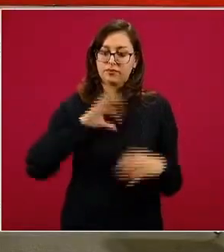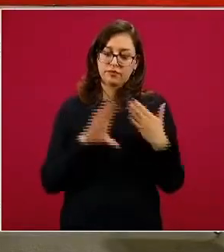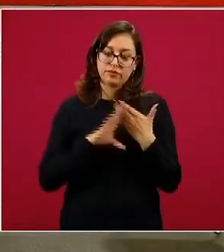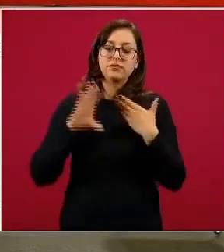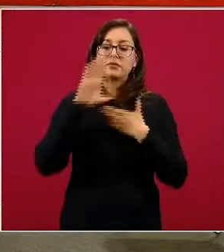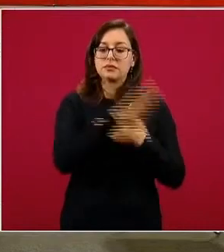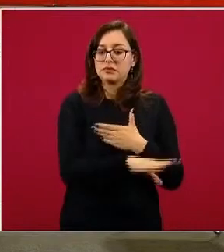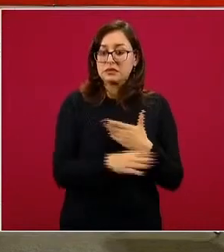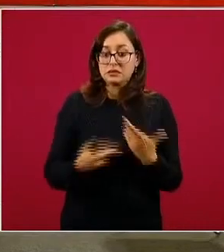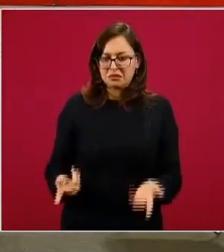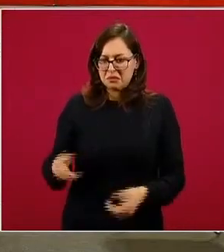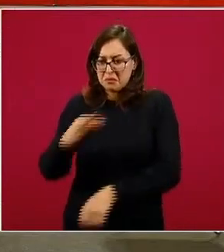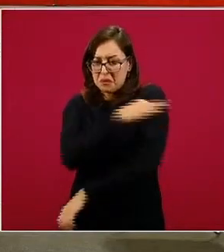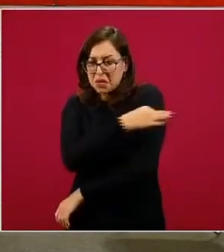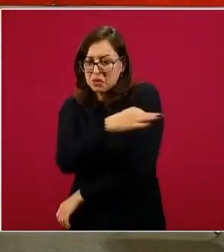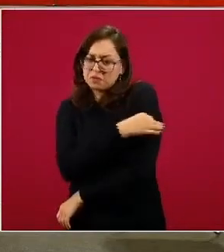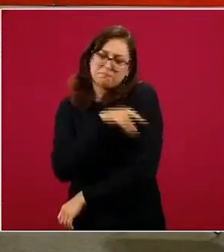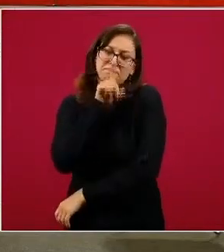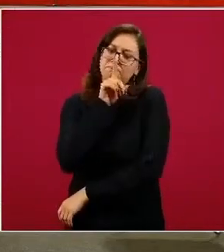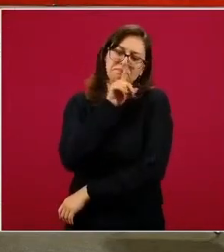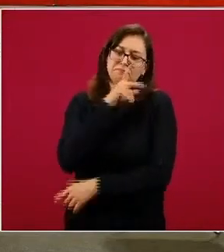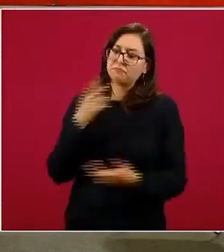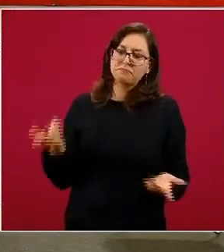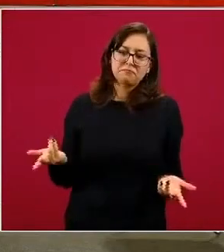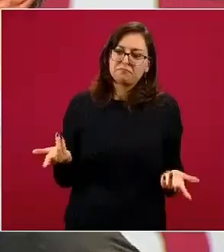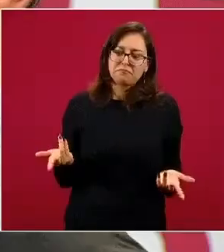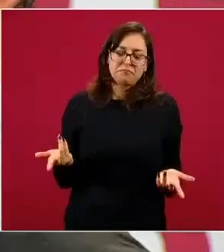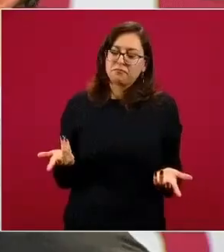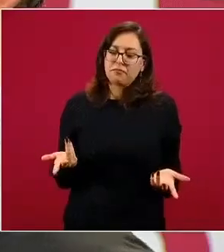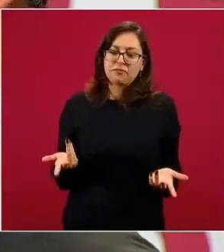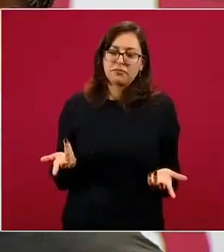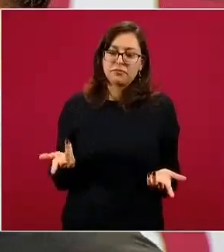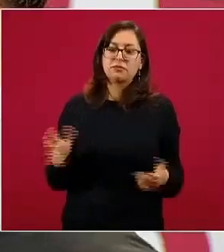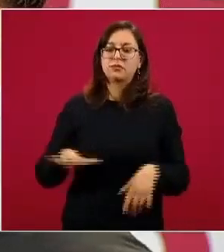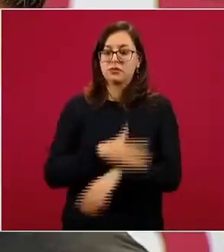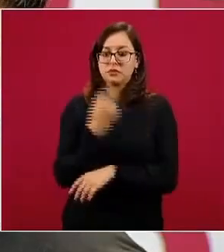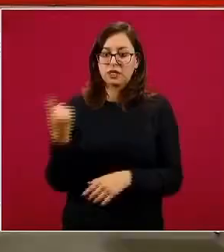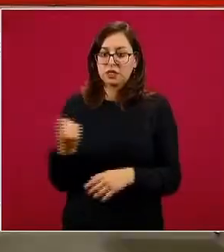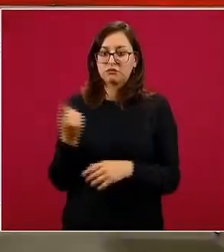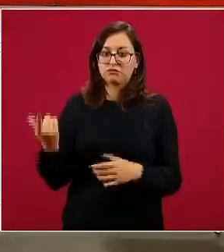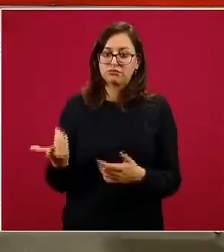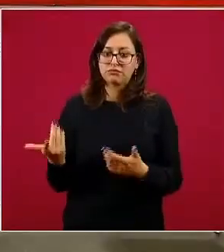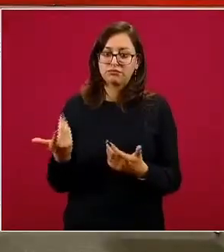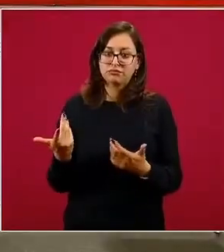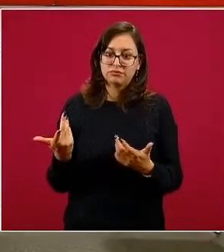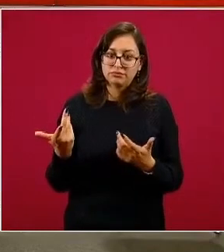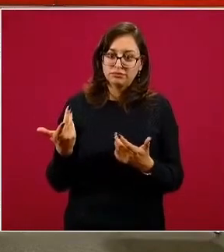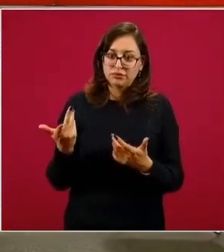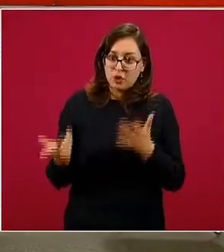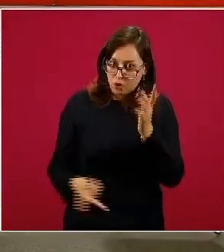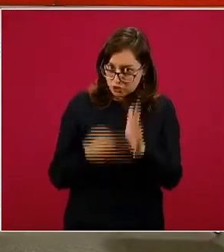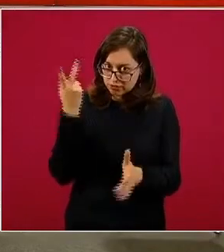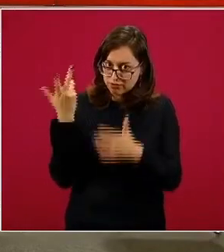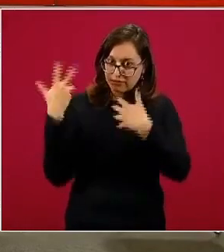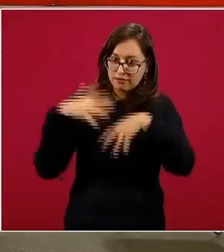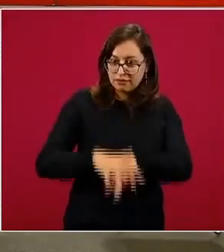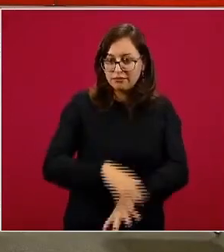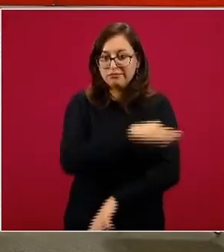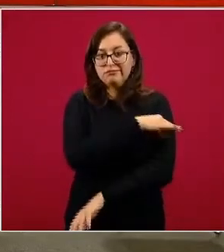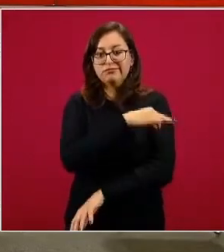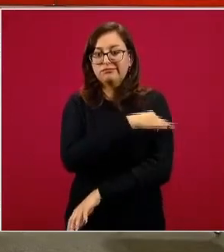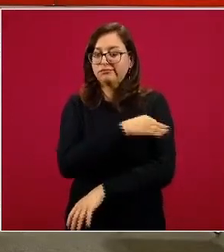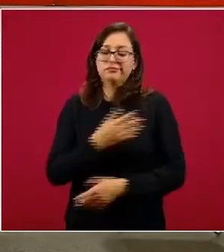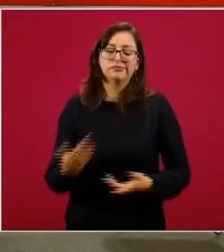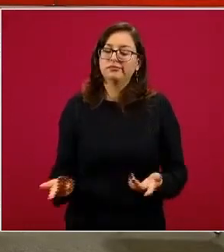SARS-CoV-2, y entonces ya no son elegibles, porque si fueran incorporadas al estudio, ya es menos probable